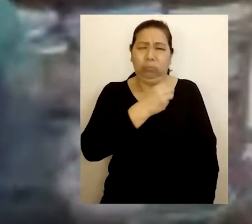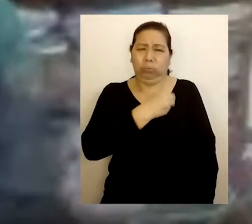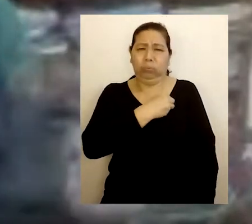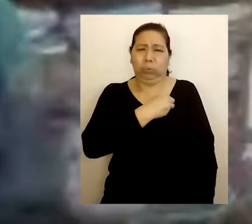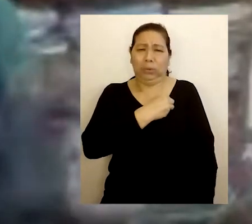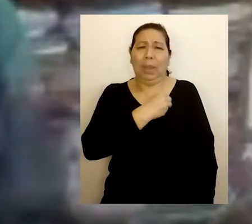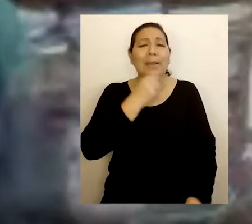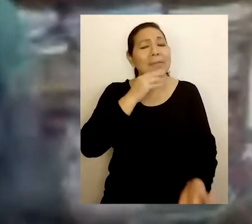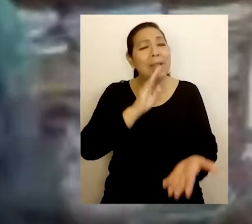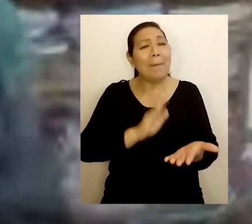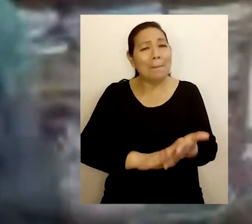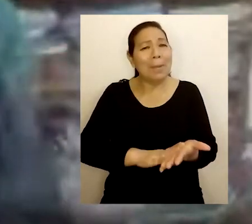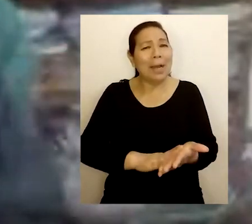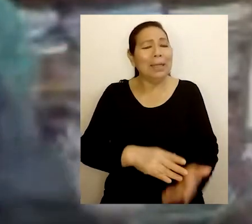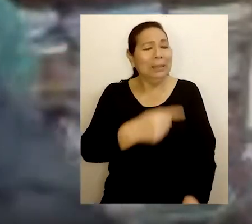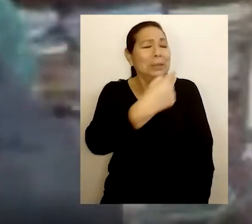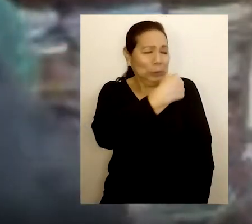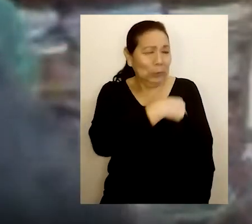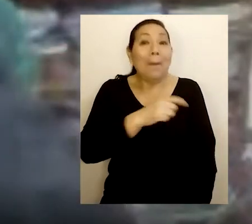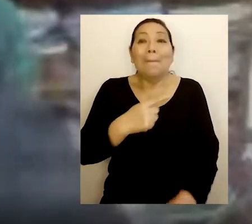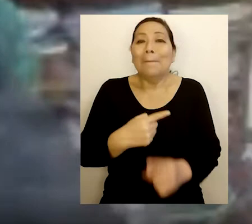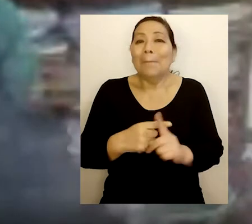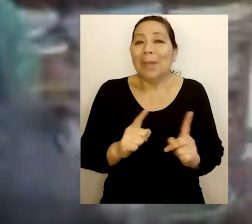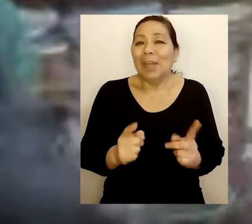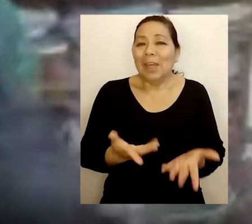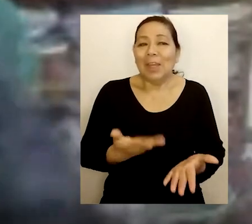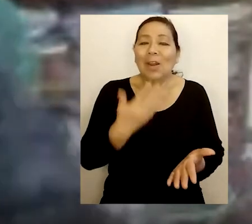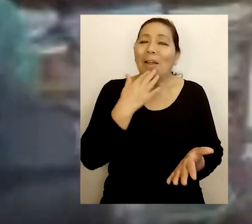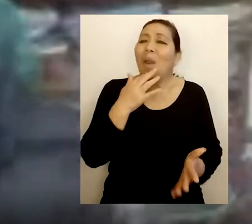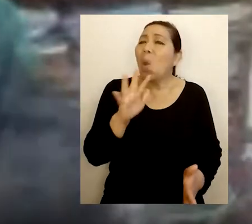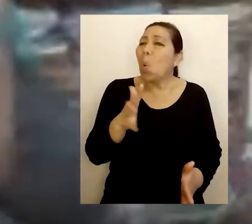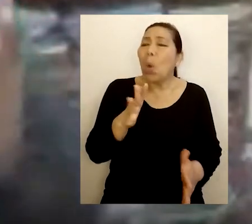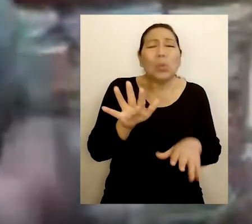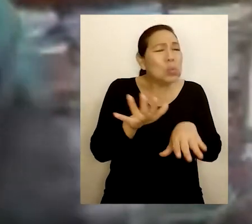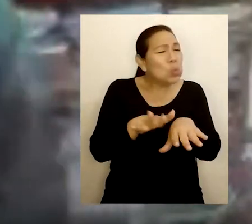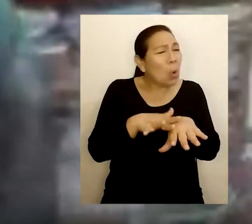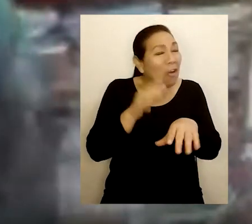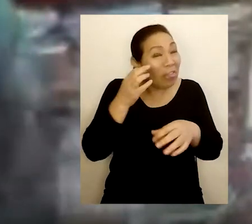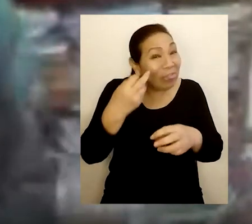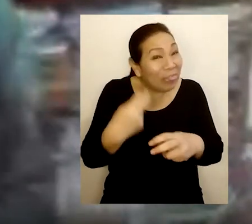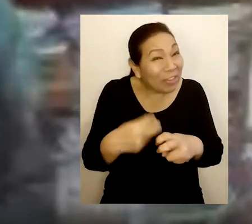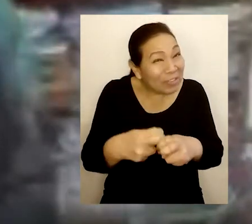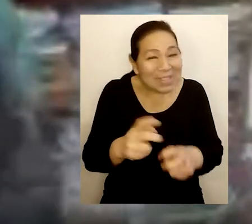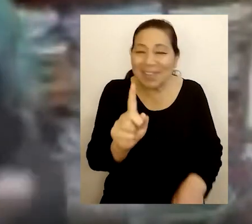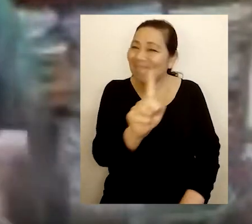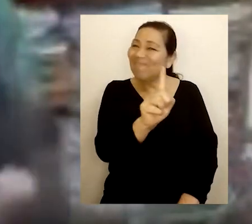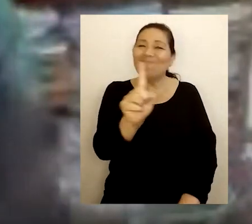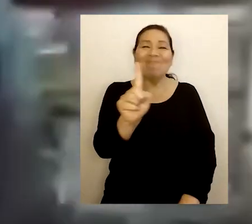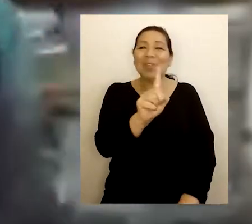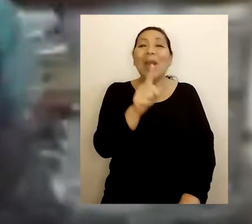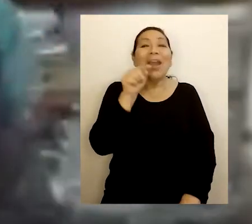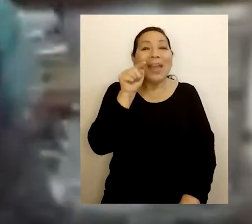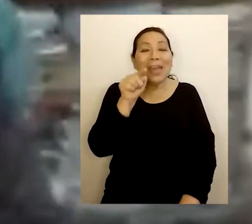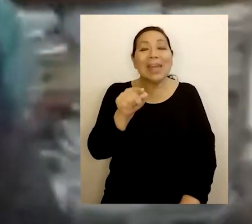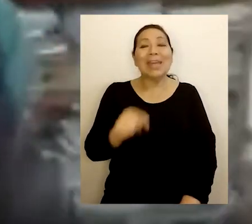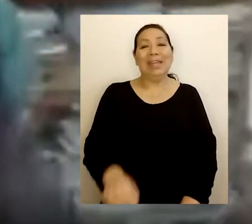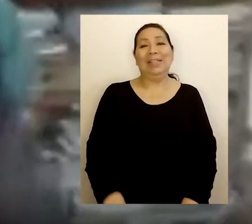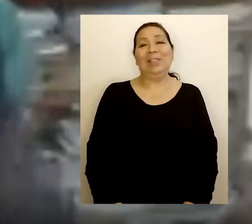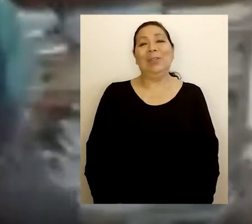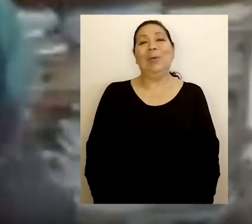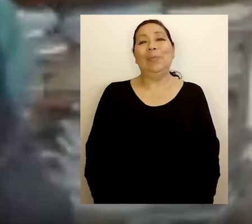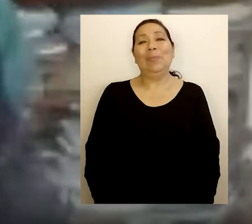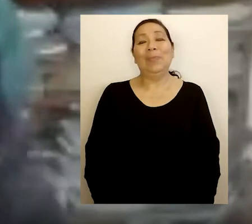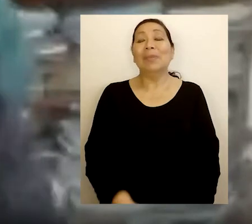efectivamente le ha causado las heridas, pero heridas leves, no son graves. Entonces, eso, señorita